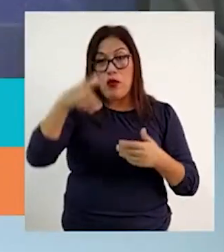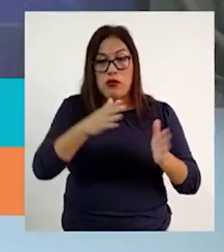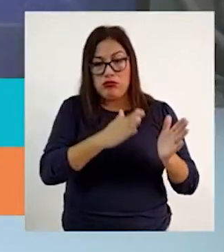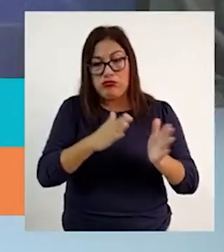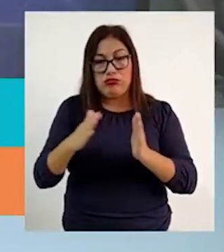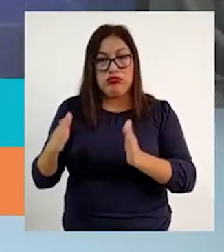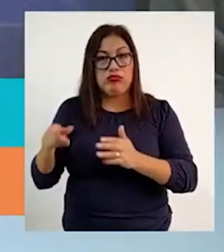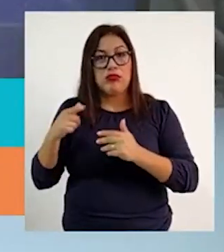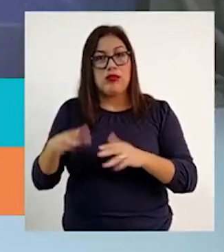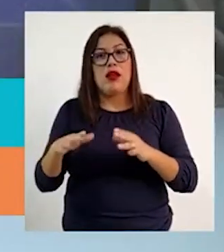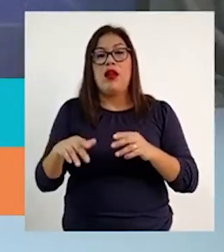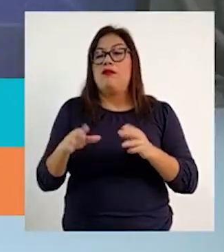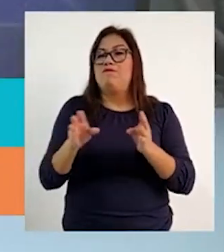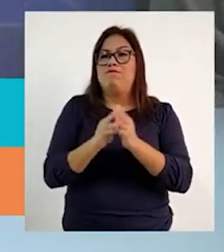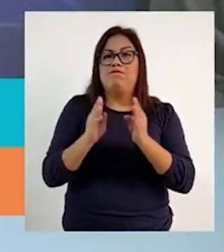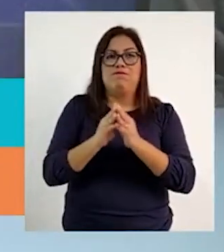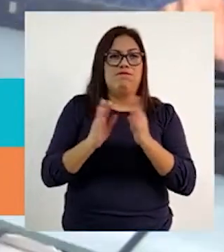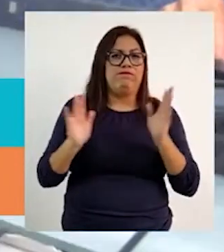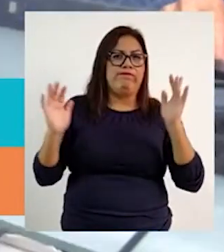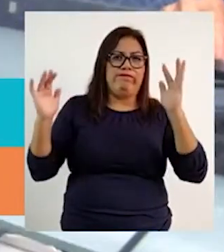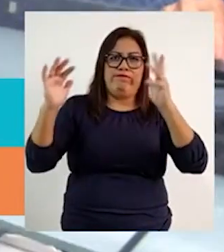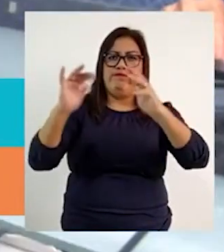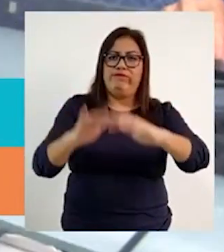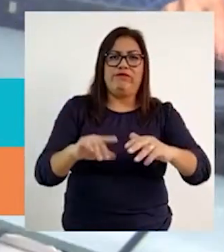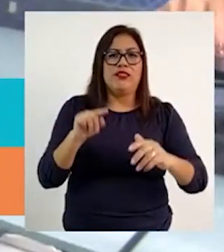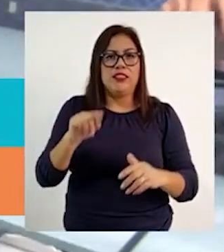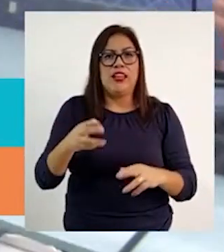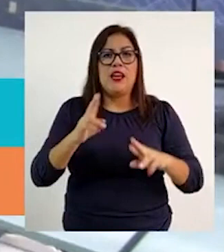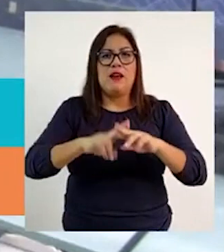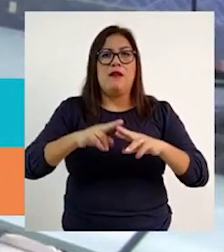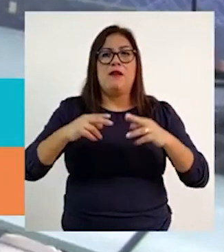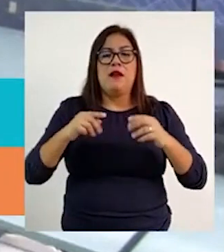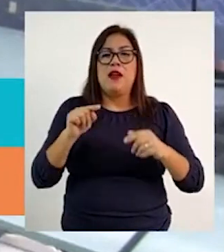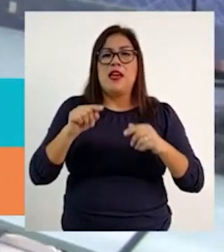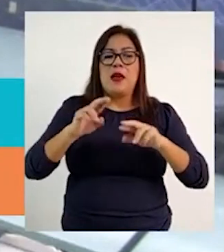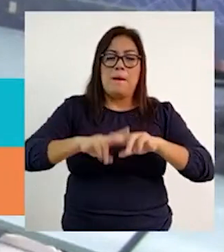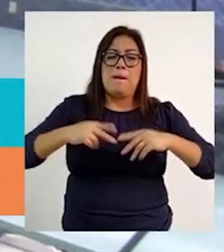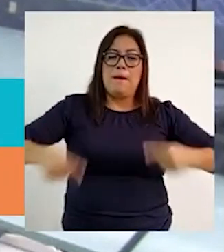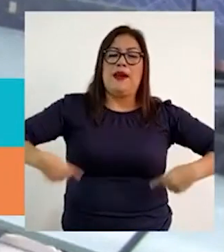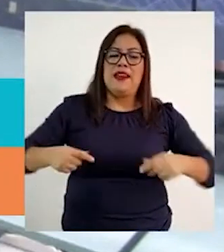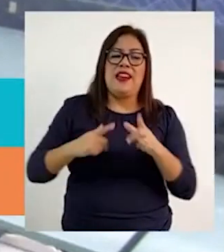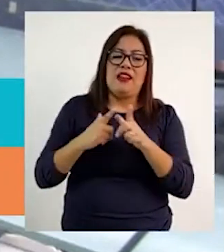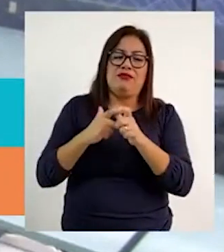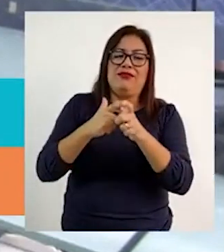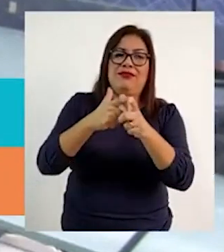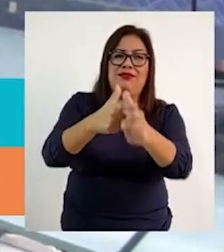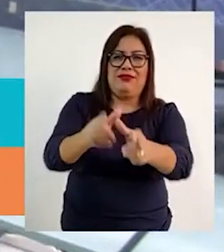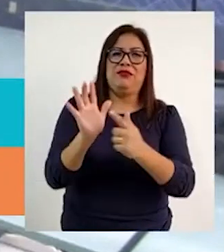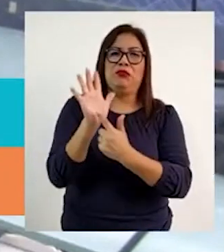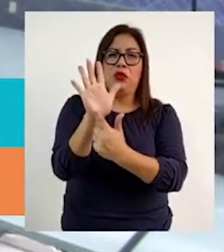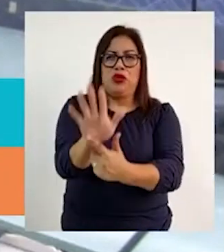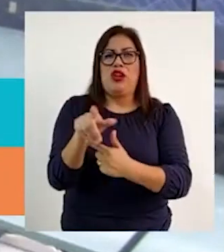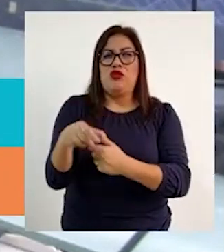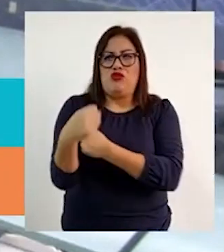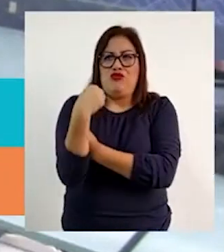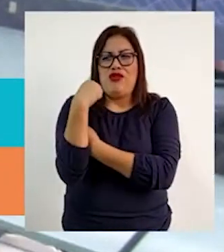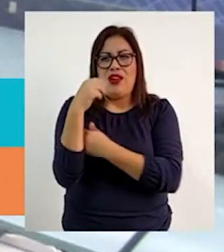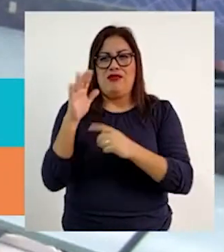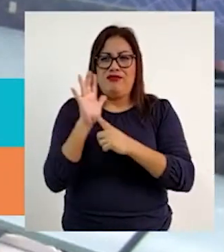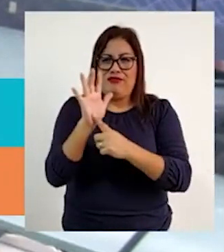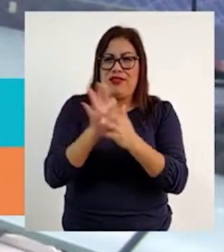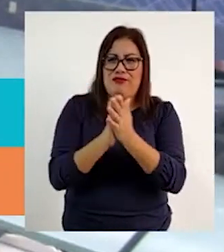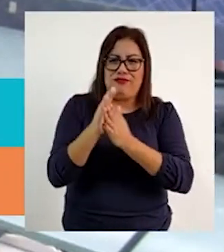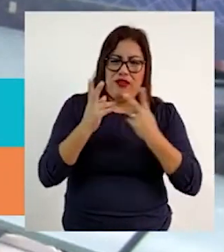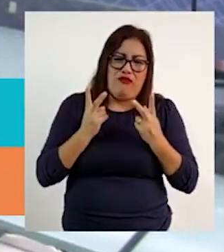2019, y nuestros paratletas demostraron su tesón, su fuerza, sus ganas de seguir viviendo,